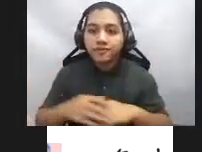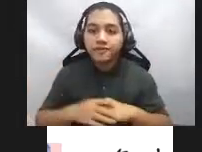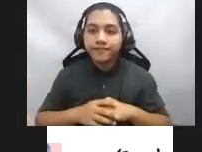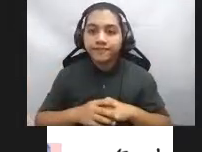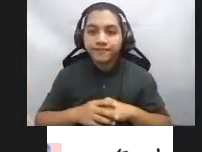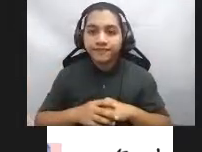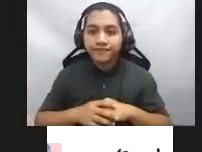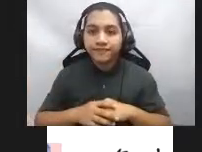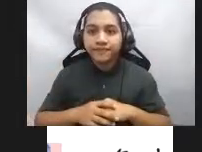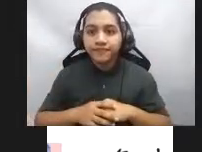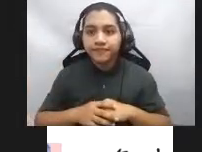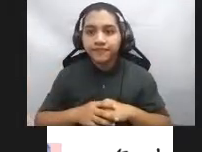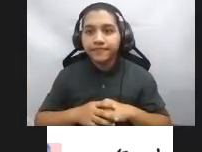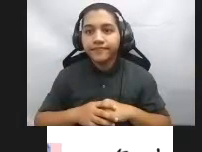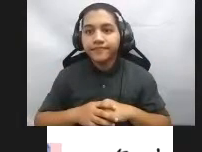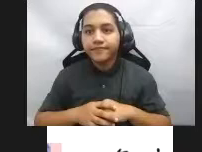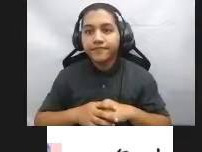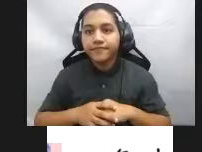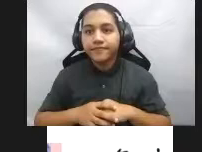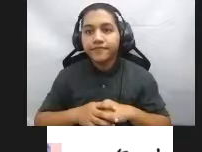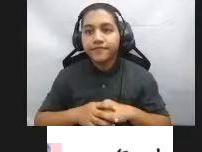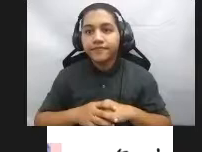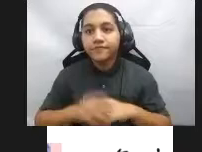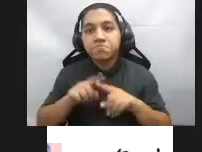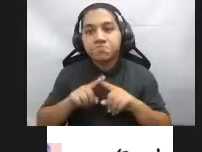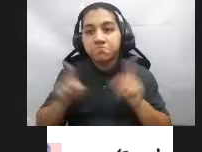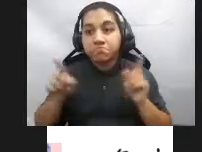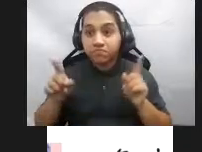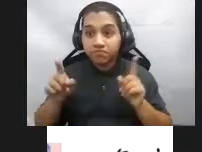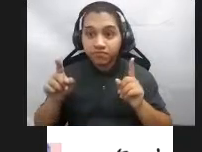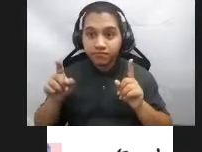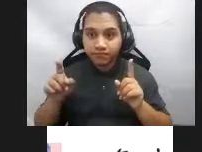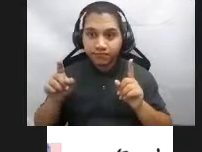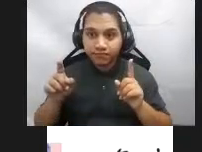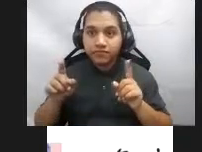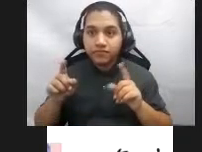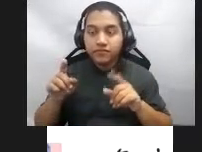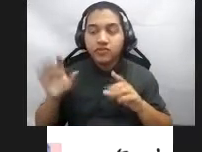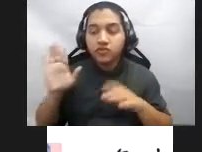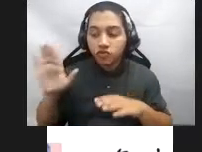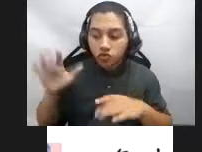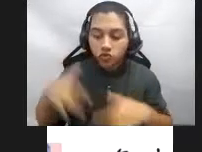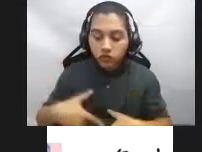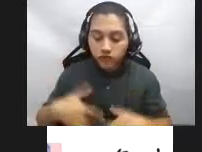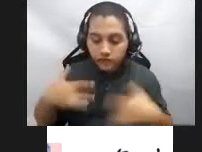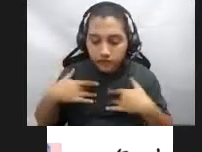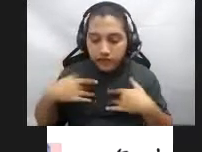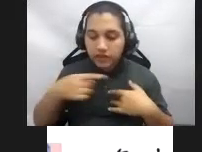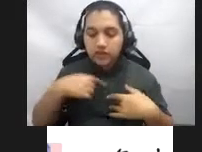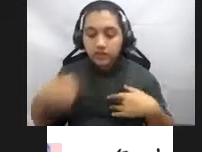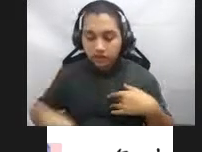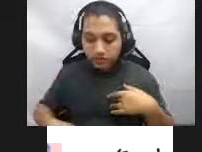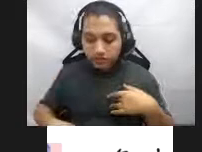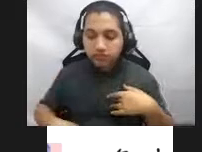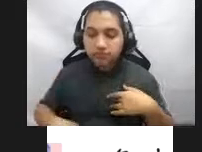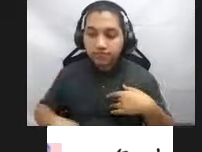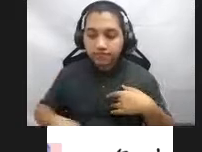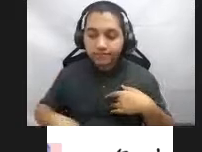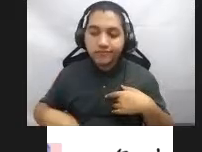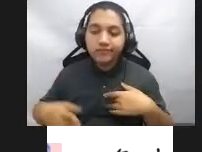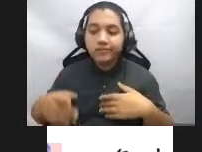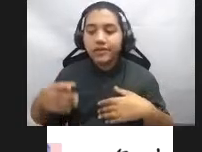Sin embargo, la vida de estos chinos, además de fundar estos barrios chinos y de muchas historias de éxito,